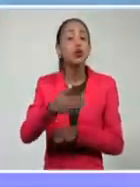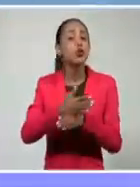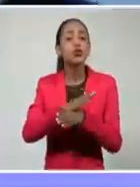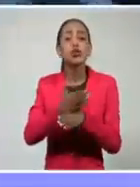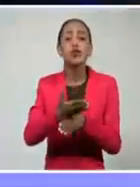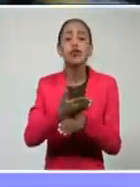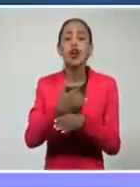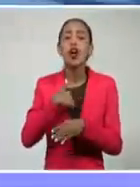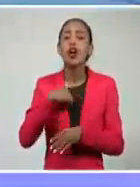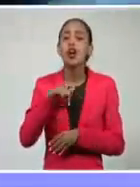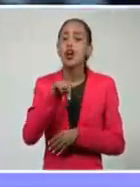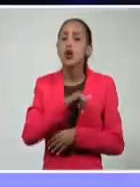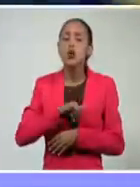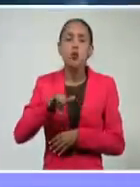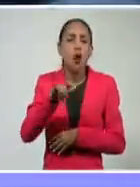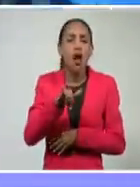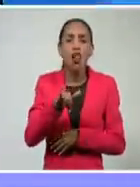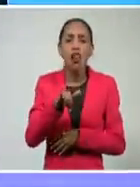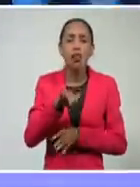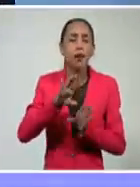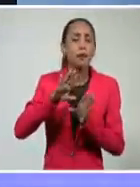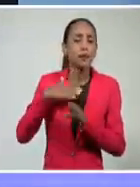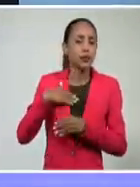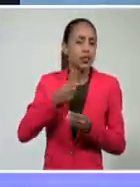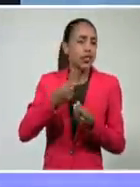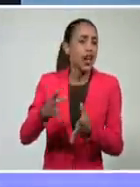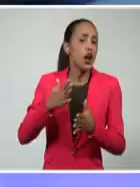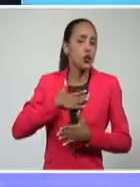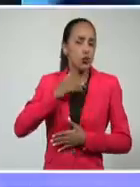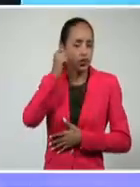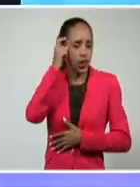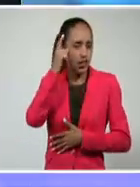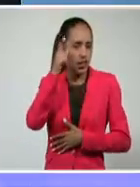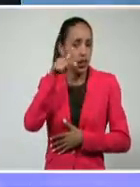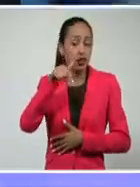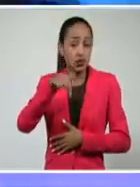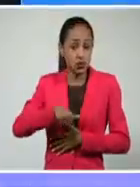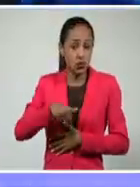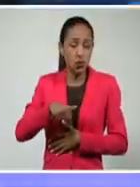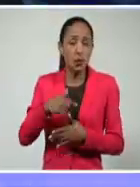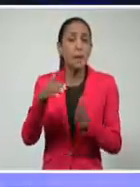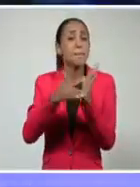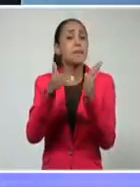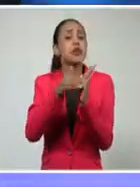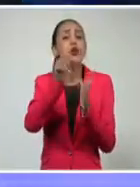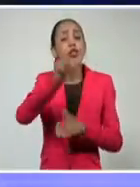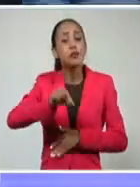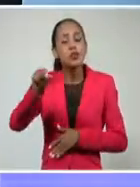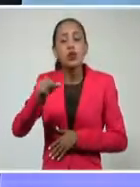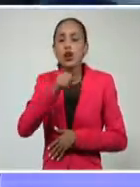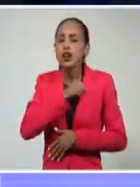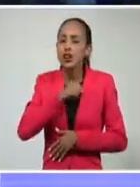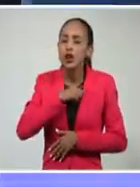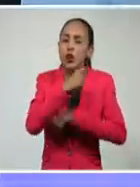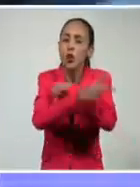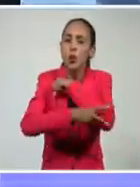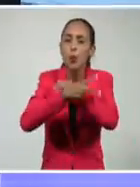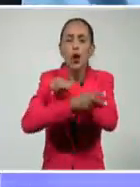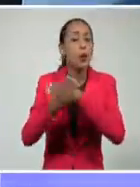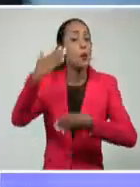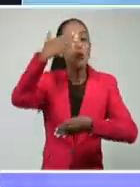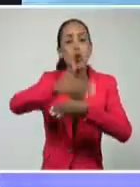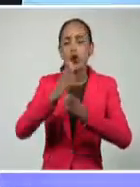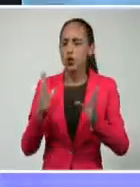la cabeza porque a 90 millas quieren que lo hagamos. Yo soy de los millones que queremos un país sin bloqueo y los